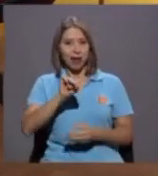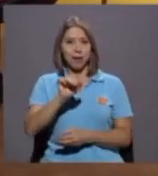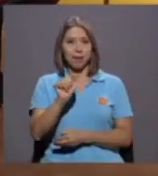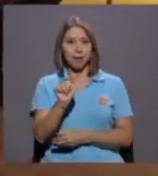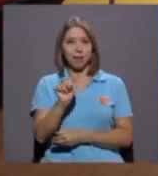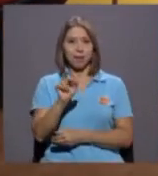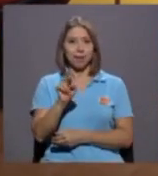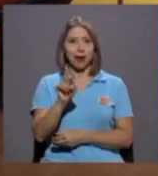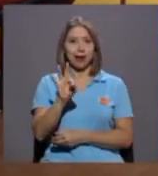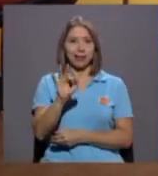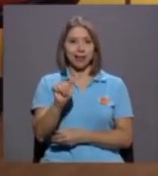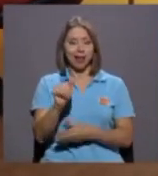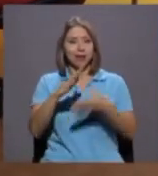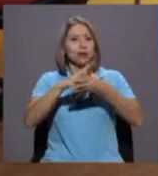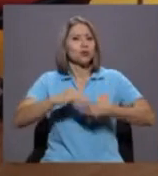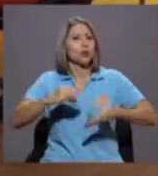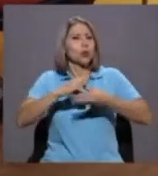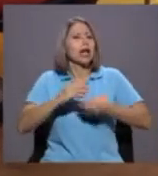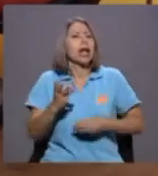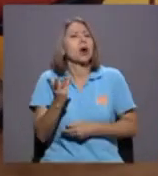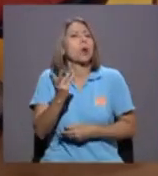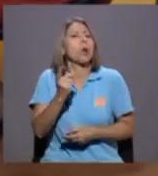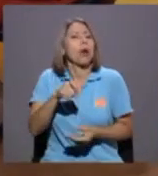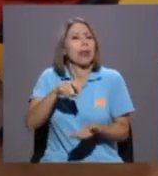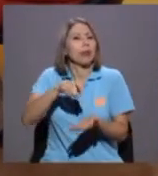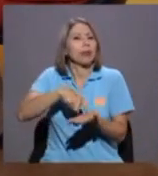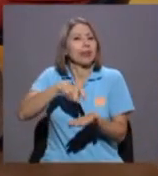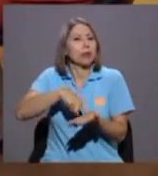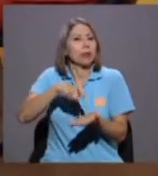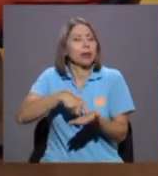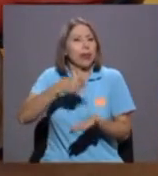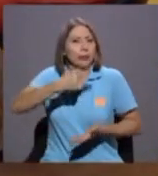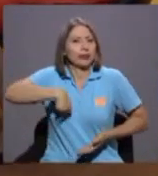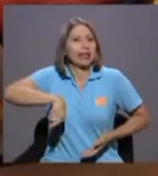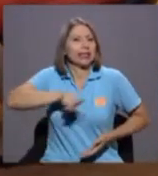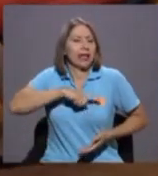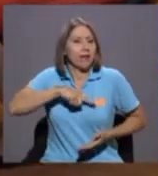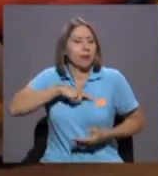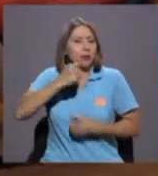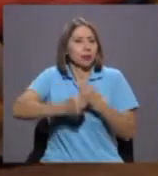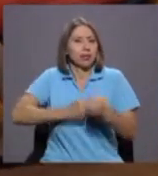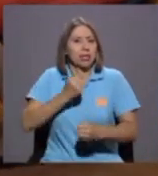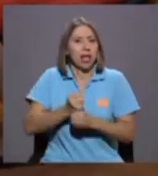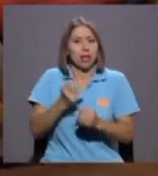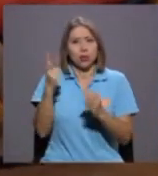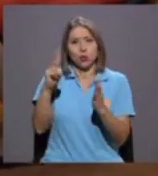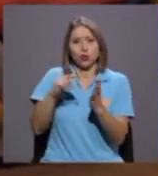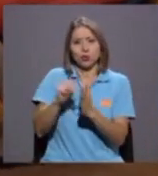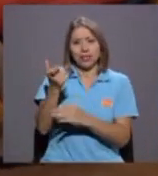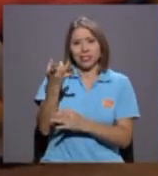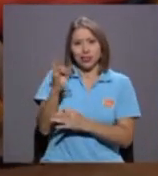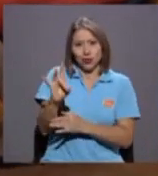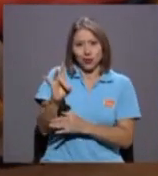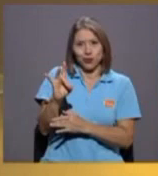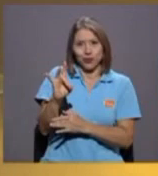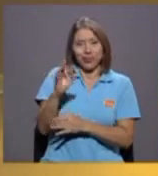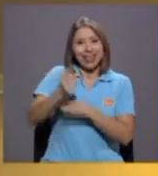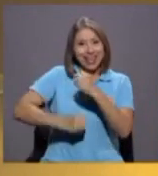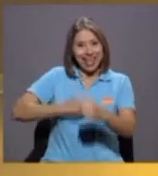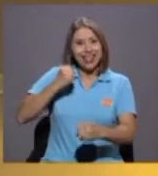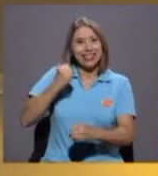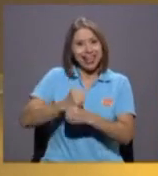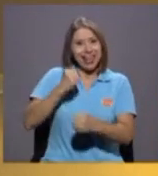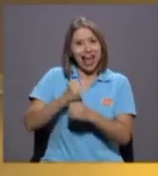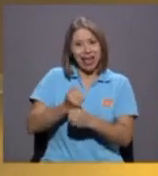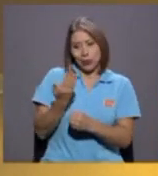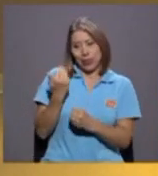tan endeudados estábamos en 2018, que es el año de la memoria que ella acaba